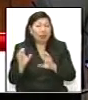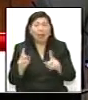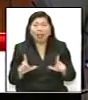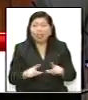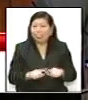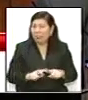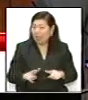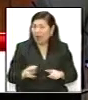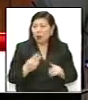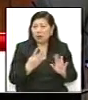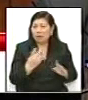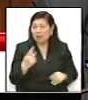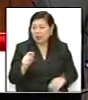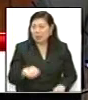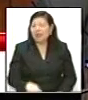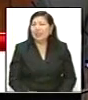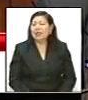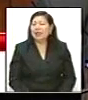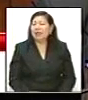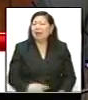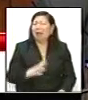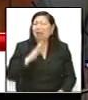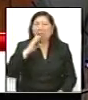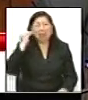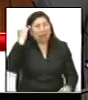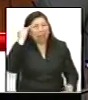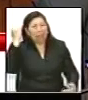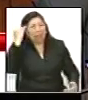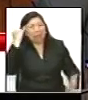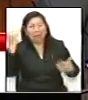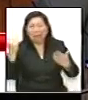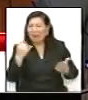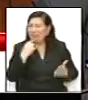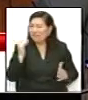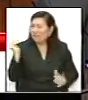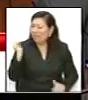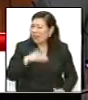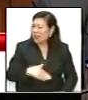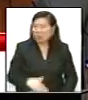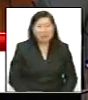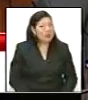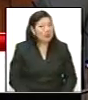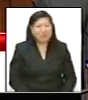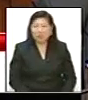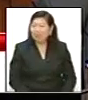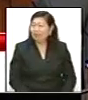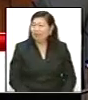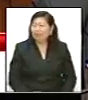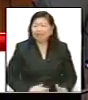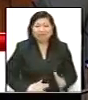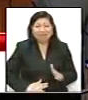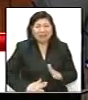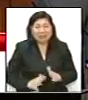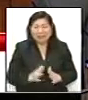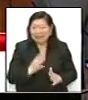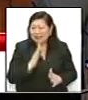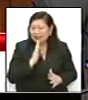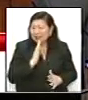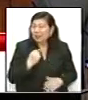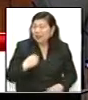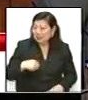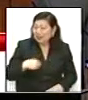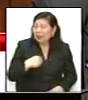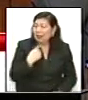especulando, 92%, que no sé qué, que no sé cuántos, falsedades, y en la cual nosotros